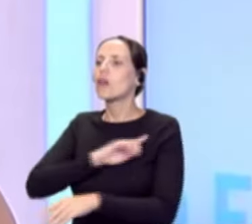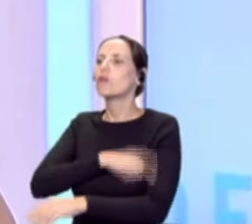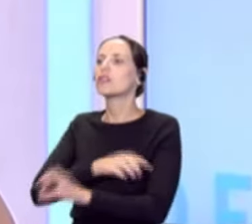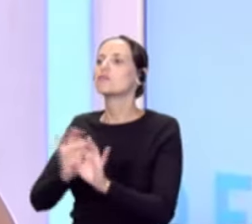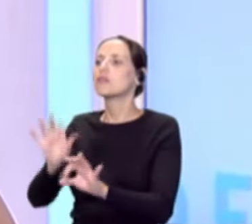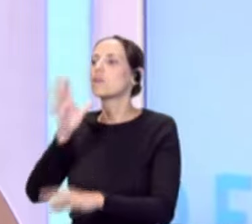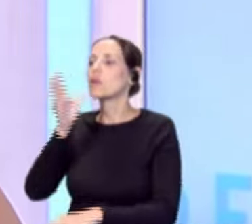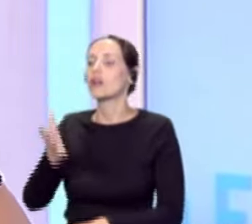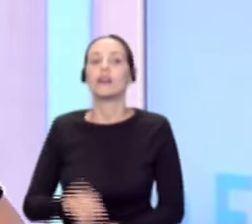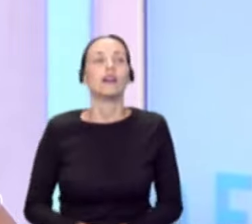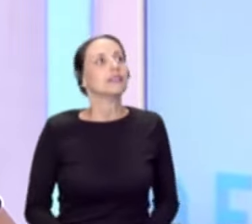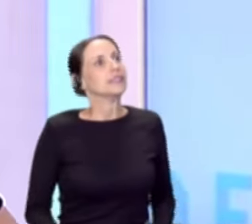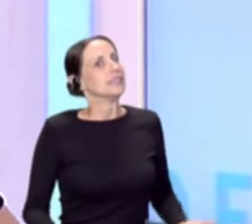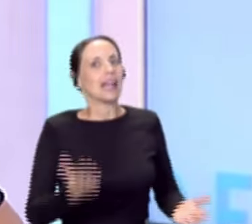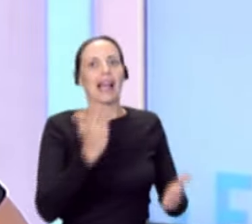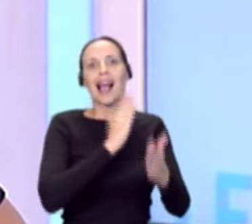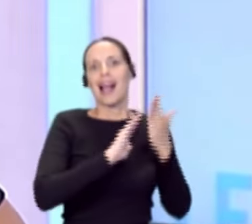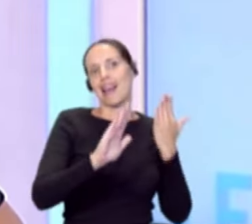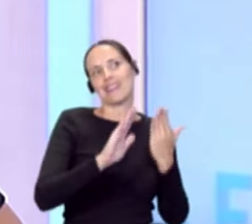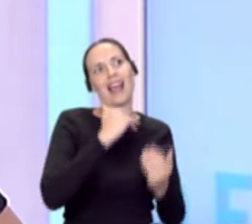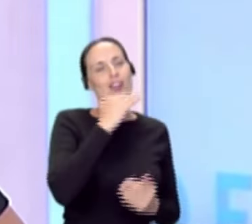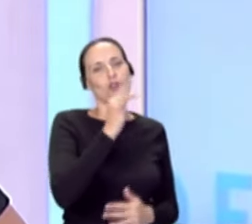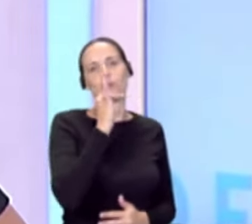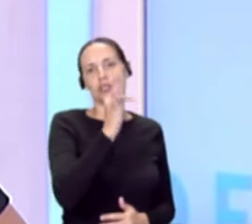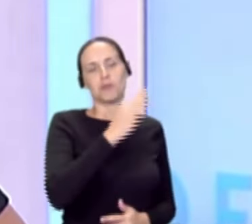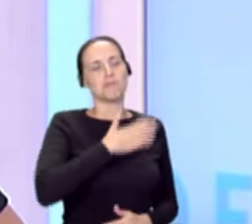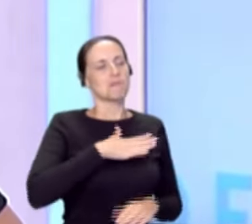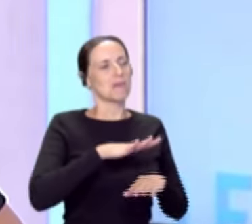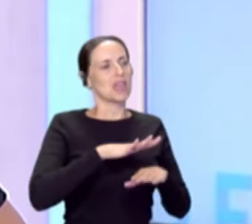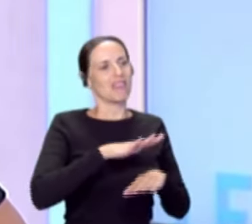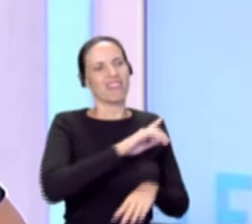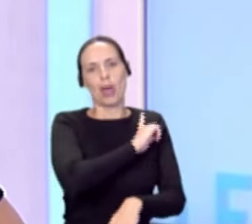karate, no te puedo hablar mal de él, para mí es mi deporte, pero sobre